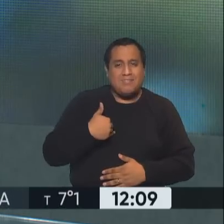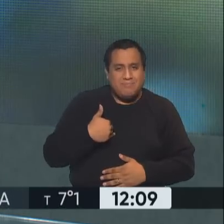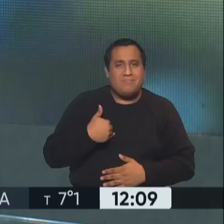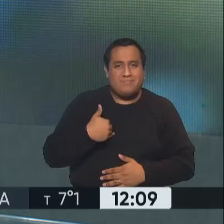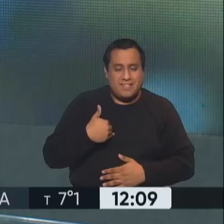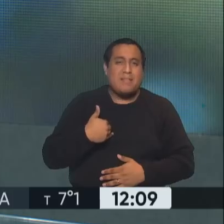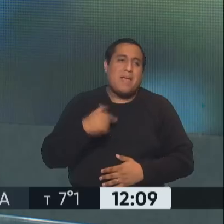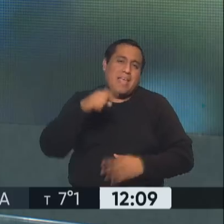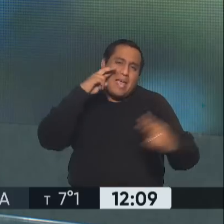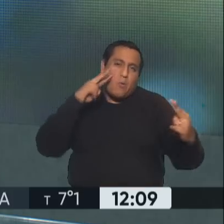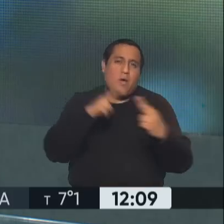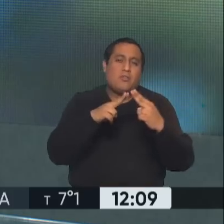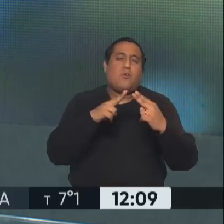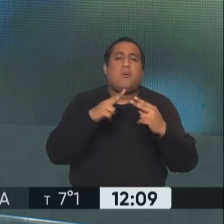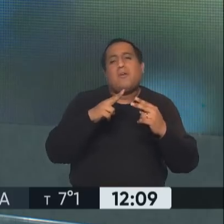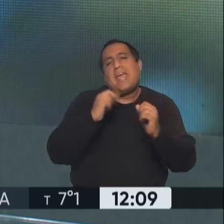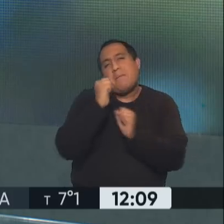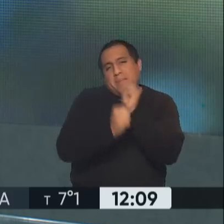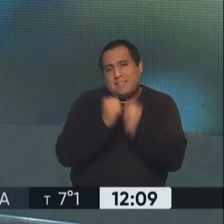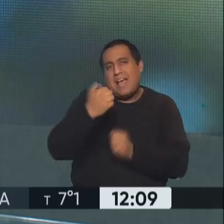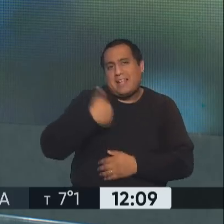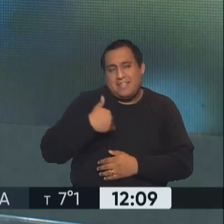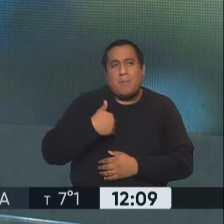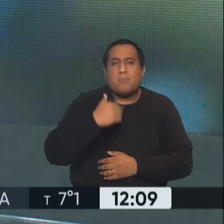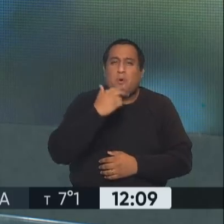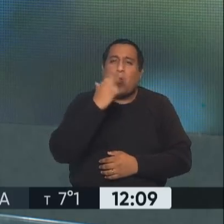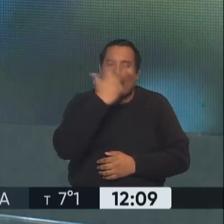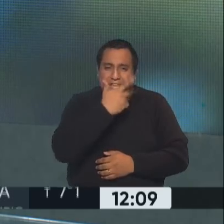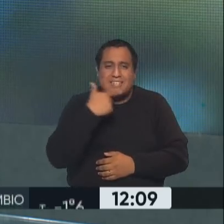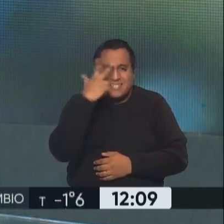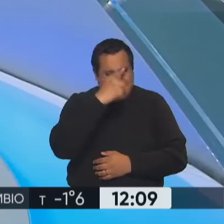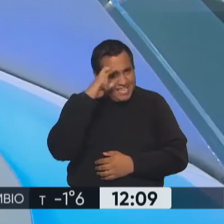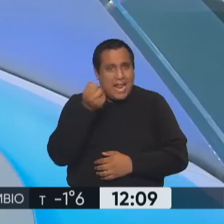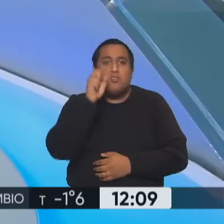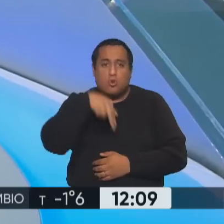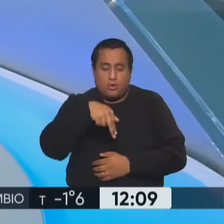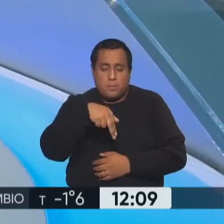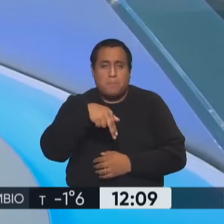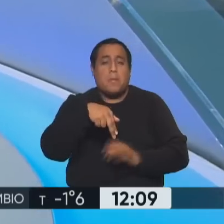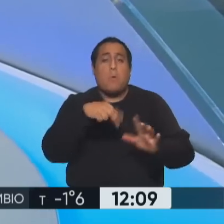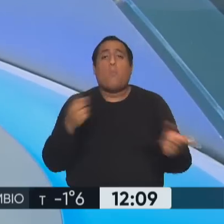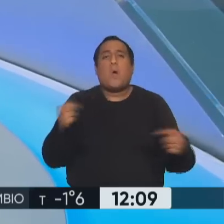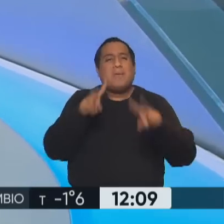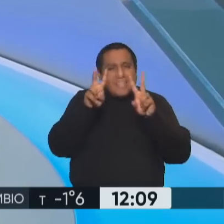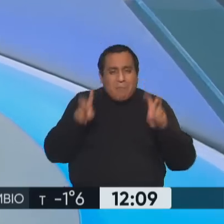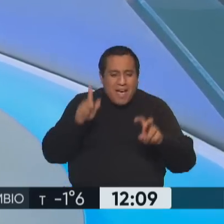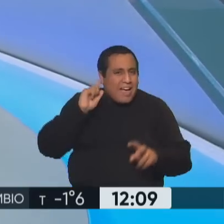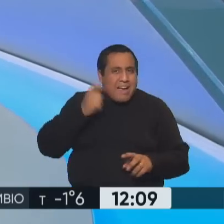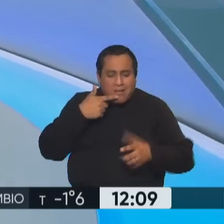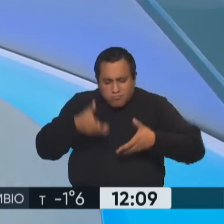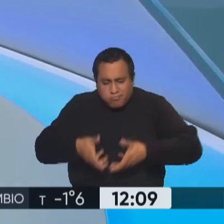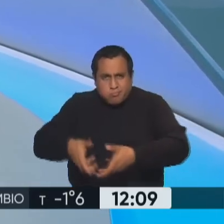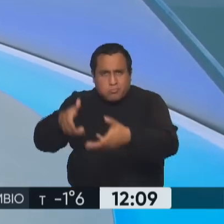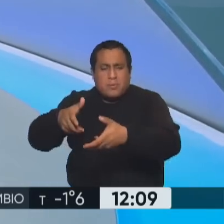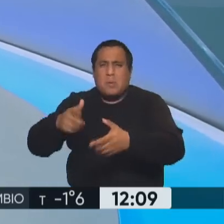Asociación Empresaria Argentina en el Hotel Sheraton. Volvemos a el gasoducto, que quedó en el medio de la